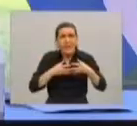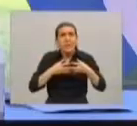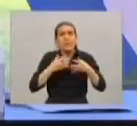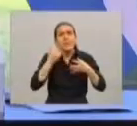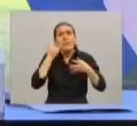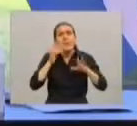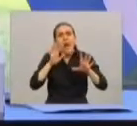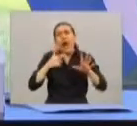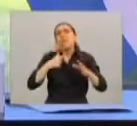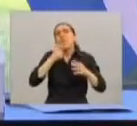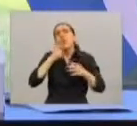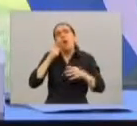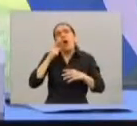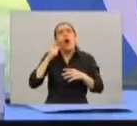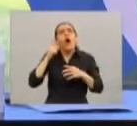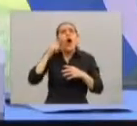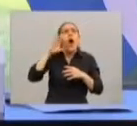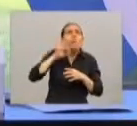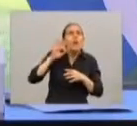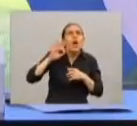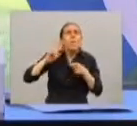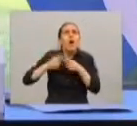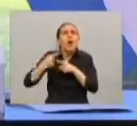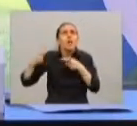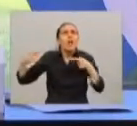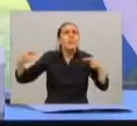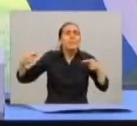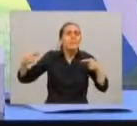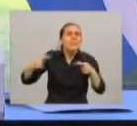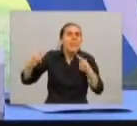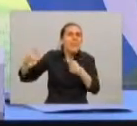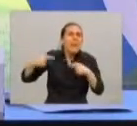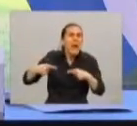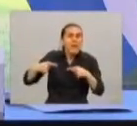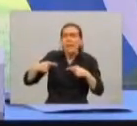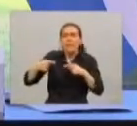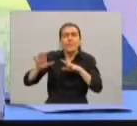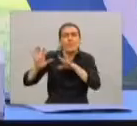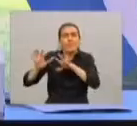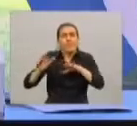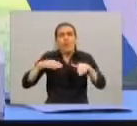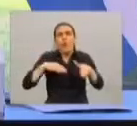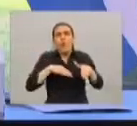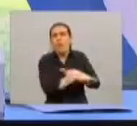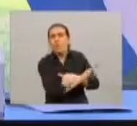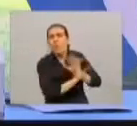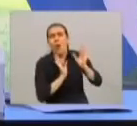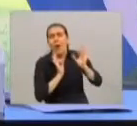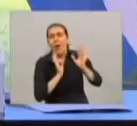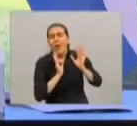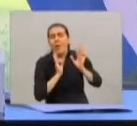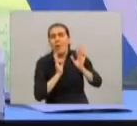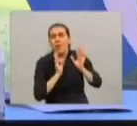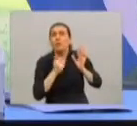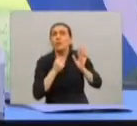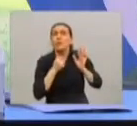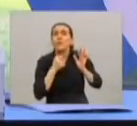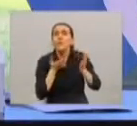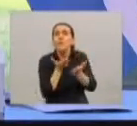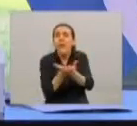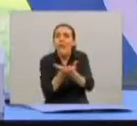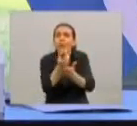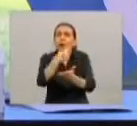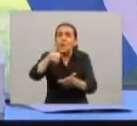algunas provincias, hay fuertes diferencias de letalidad entre una y otra provincia. ¿Por qué? Y porque hay provincias que están teniendo